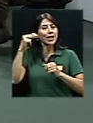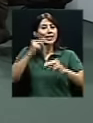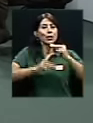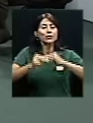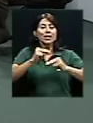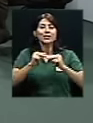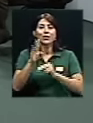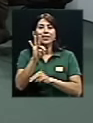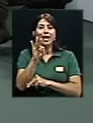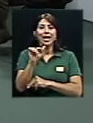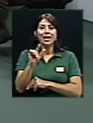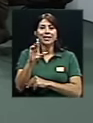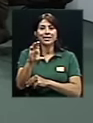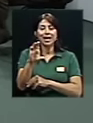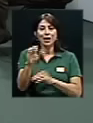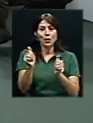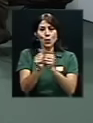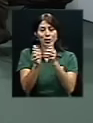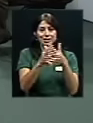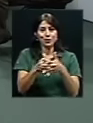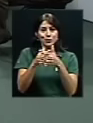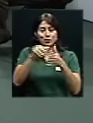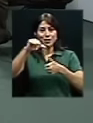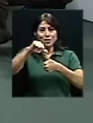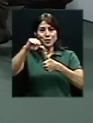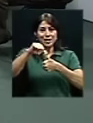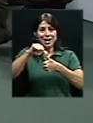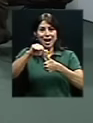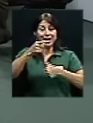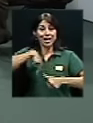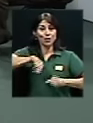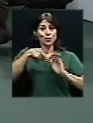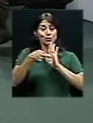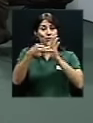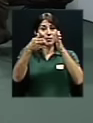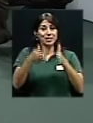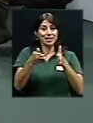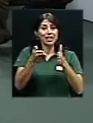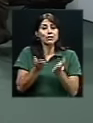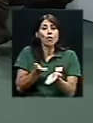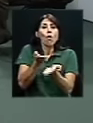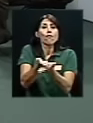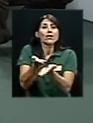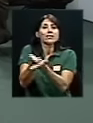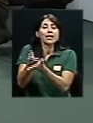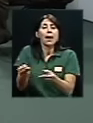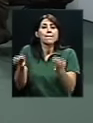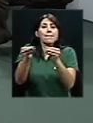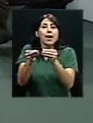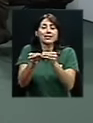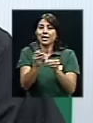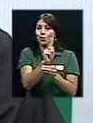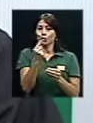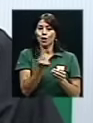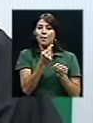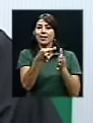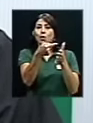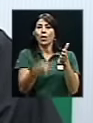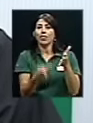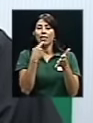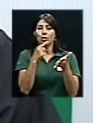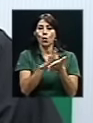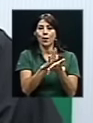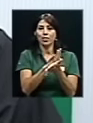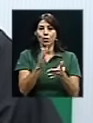TLC con los Estados Unidos de Centroamérica, que nuestros representantes fueron a ofrecer más de lo que pedía el documento. Sí, de hecho, yo buscando en el convenio no